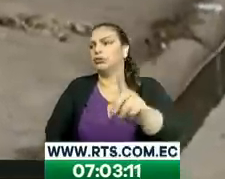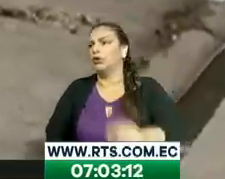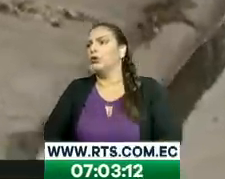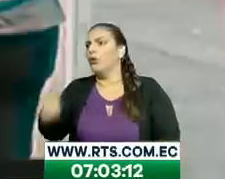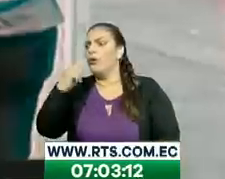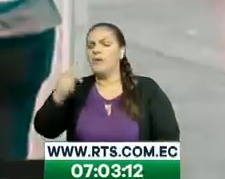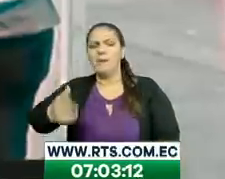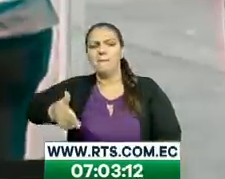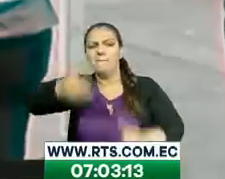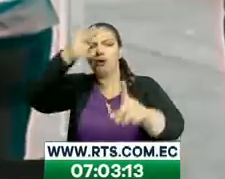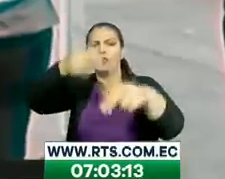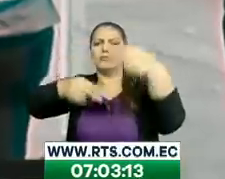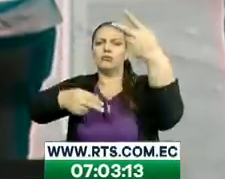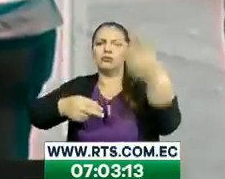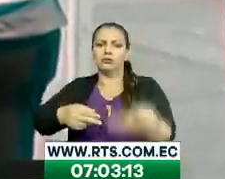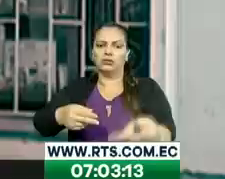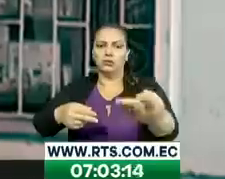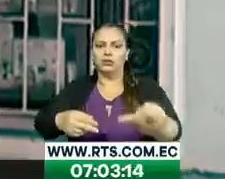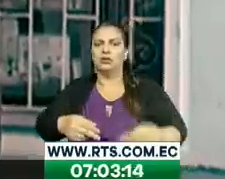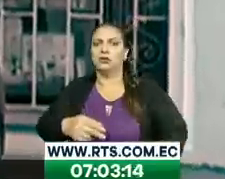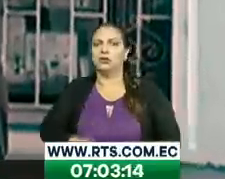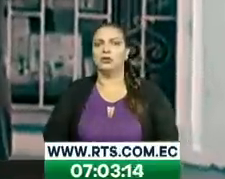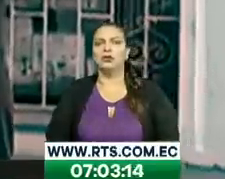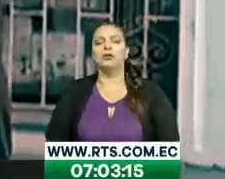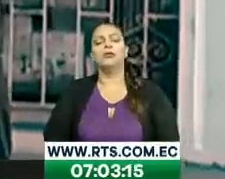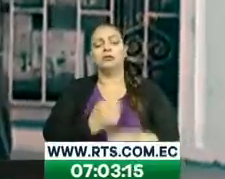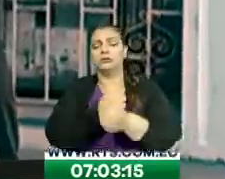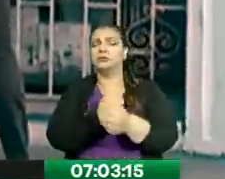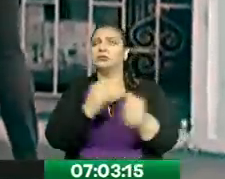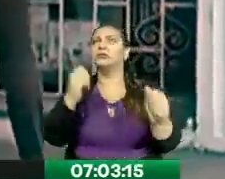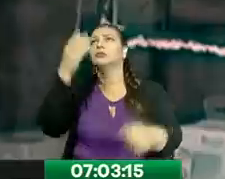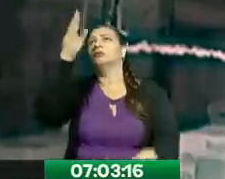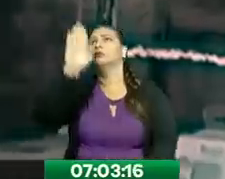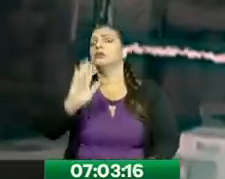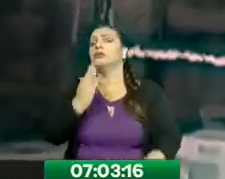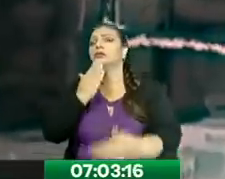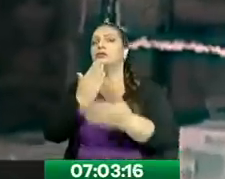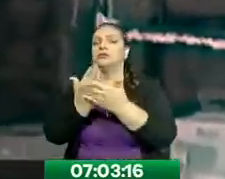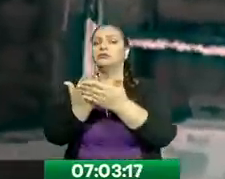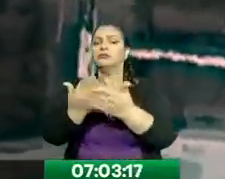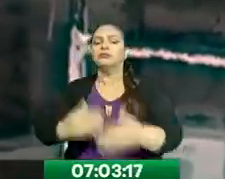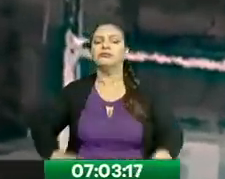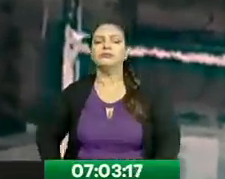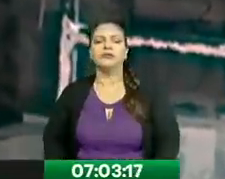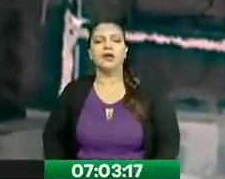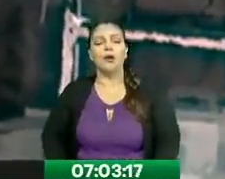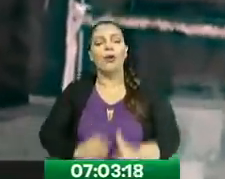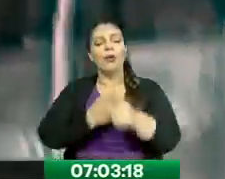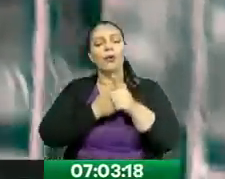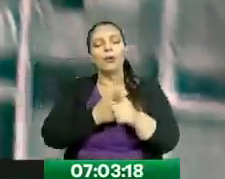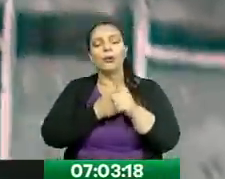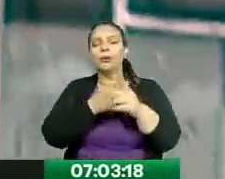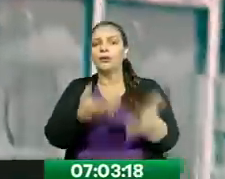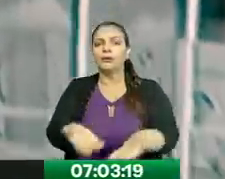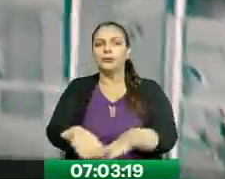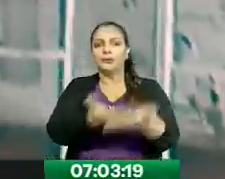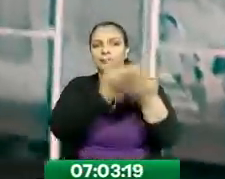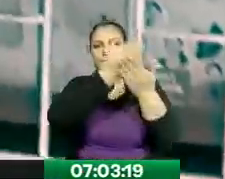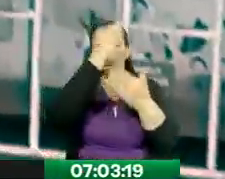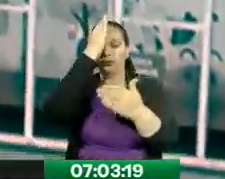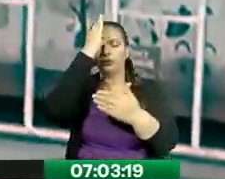niña de criminalística la menor fue llevada a una casa de salud